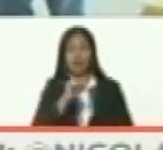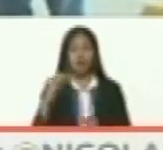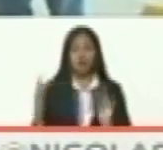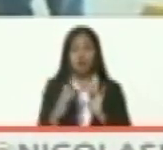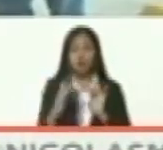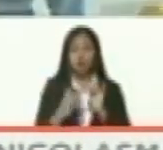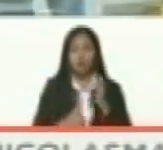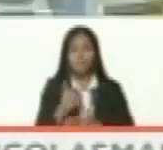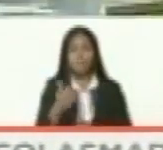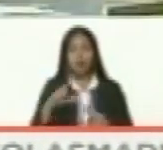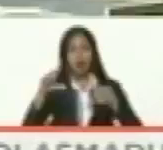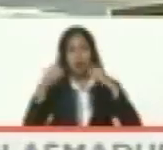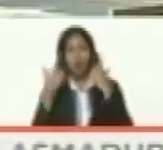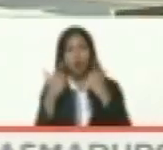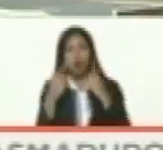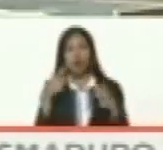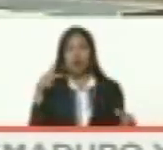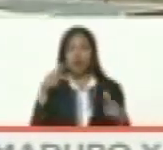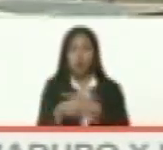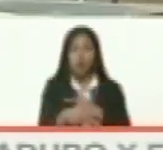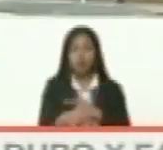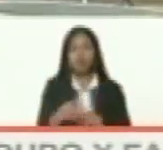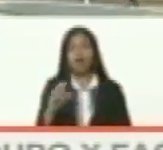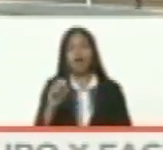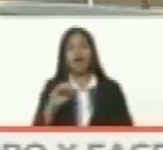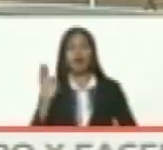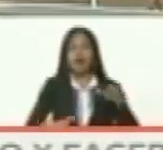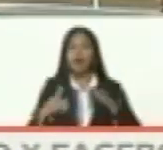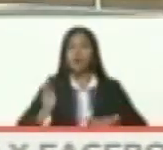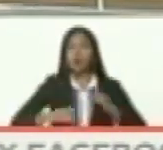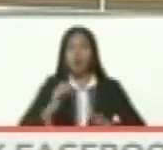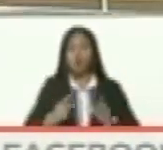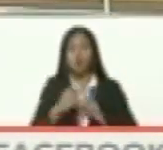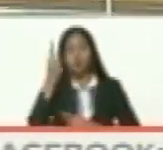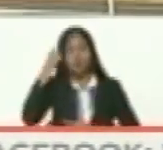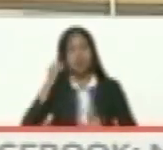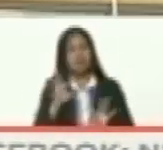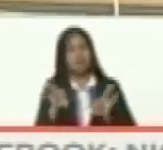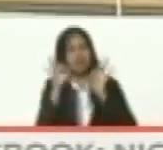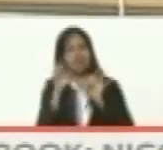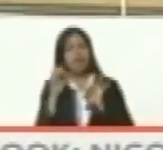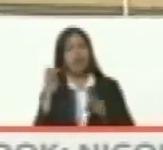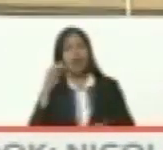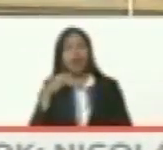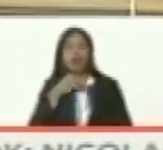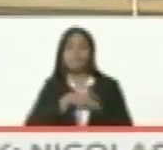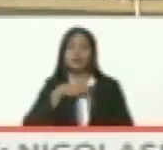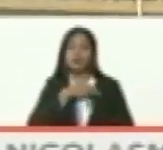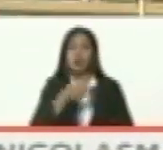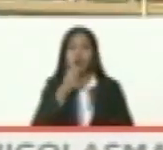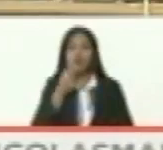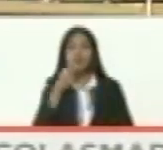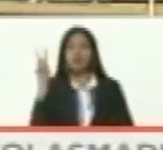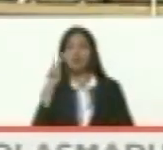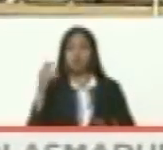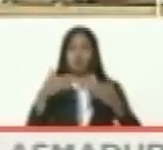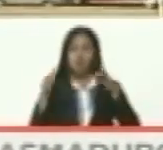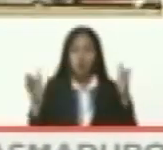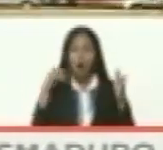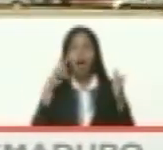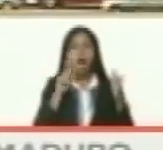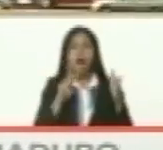interconexión La Guaira, Naiguatá y Caruao. Aquí estamos en un día de la misión Venezuela Bella. Vamos a abrir esta